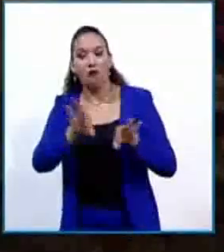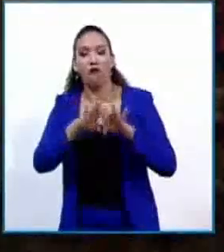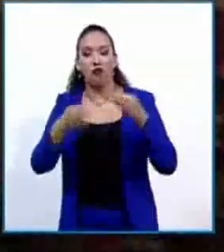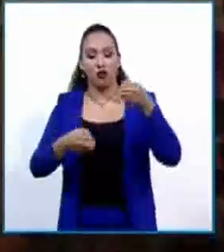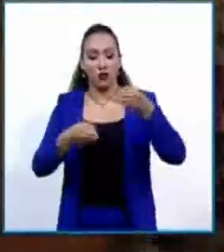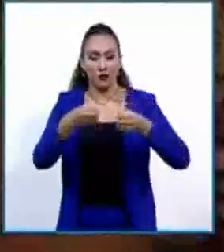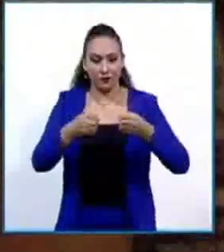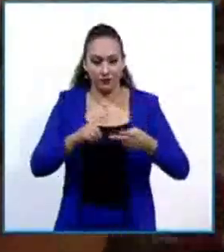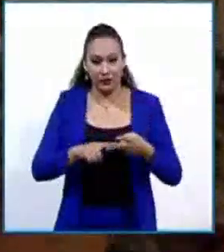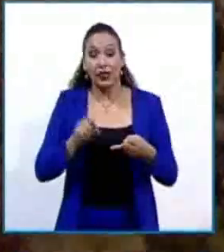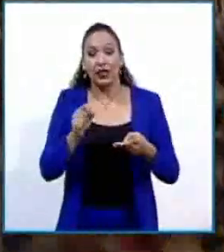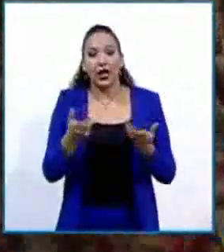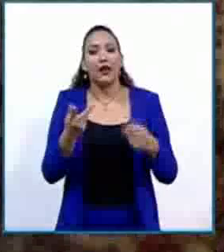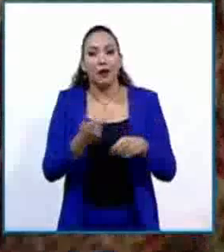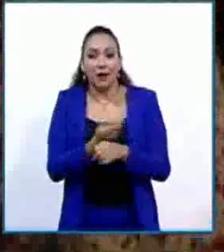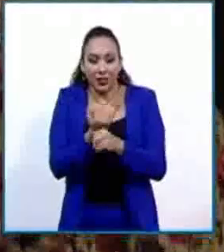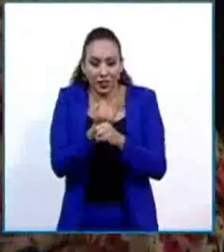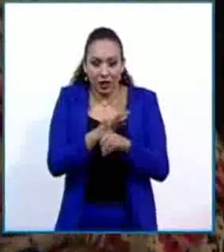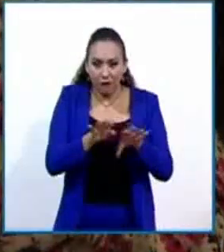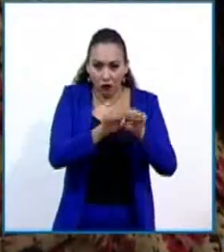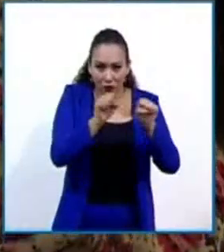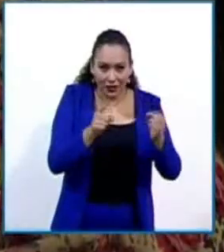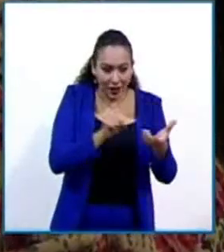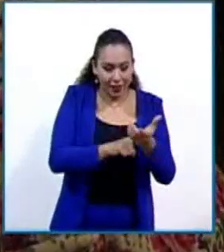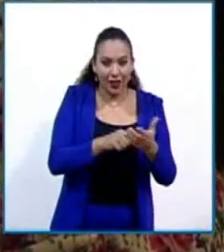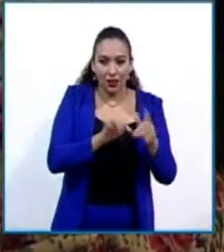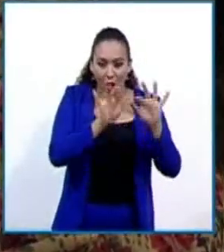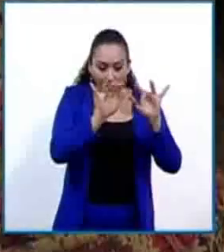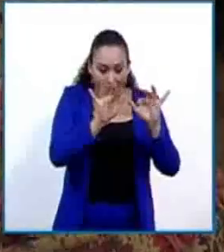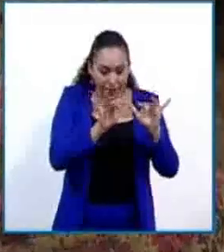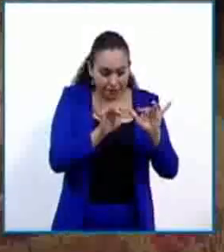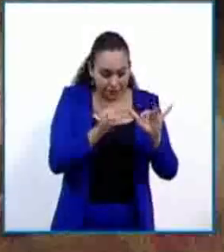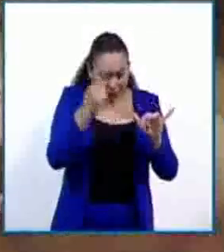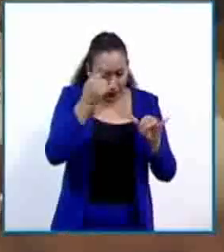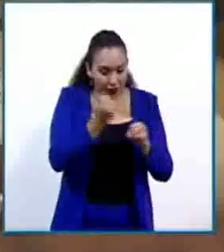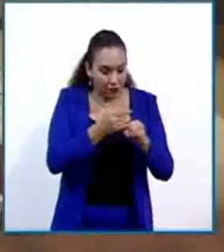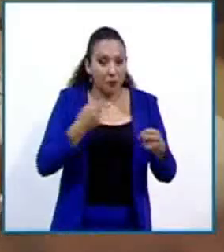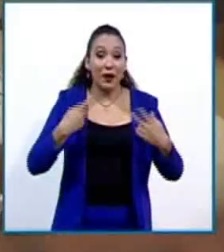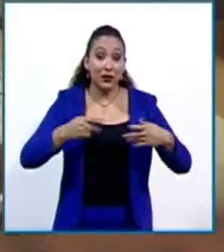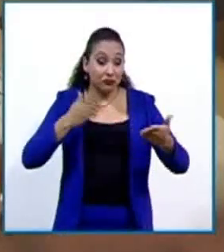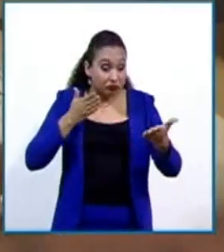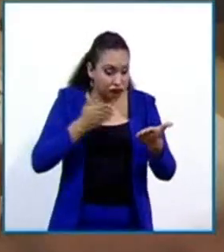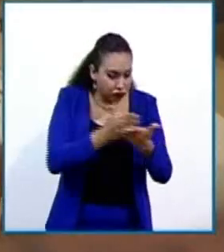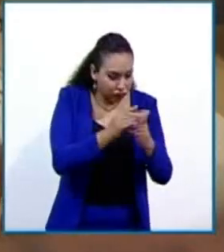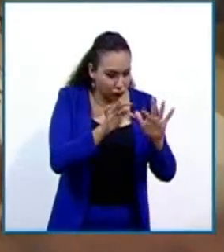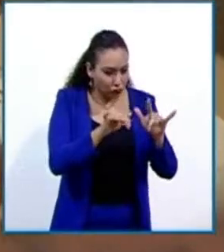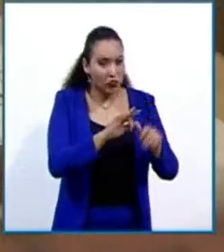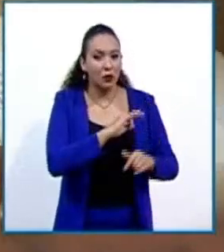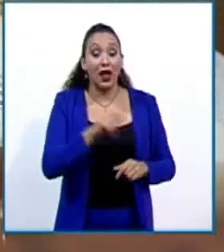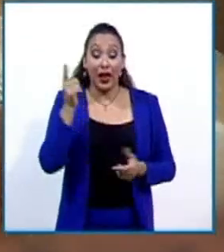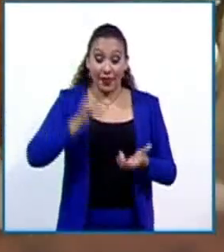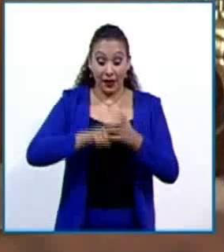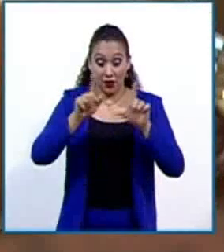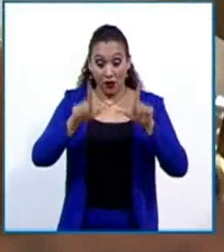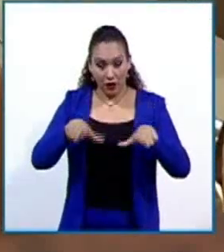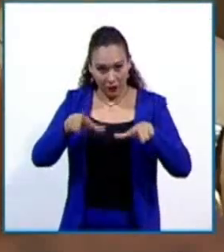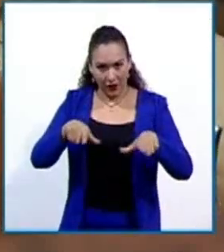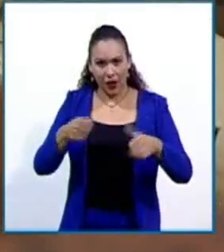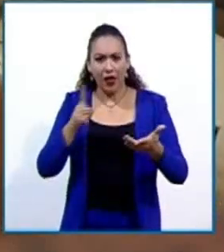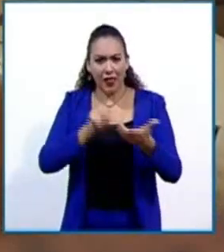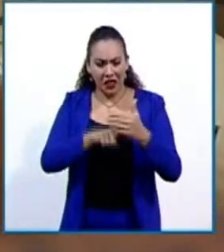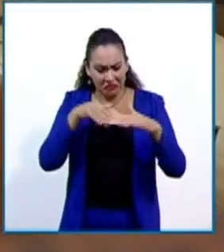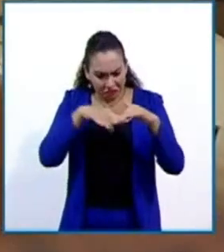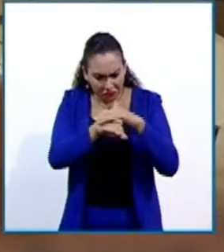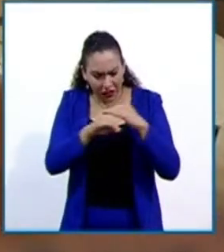y resguardo de la base de datos que lo integran para el acceso y consulta pública. La plataforma incluirá información de las